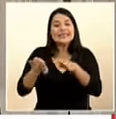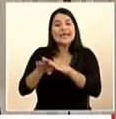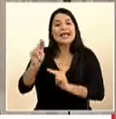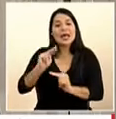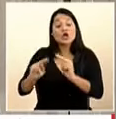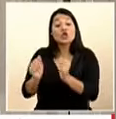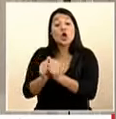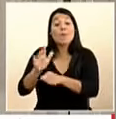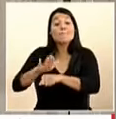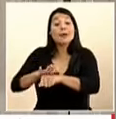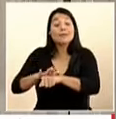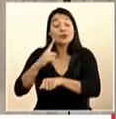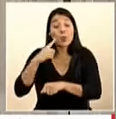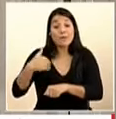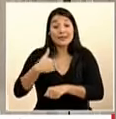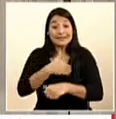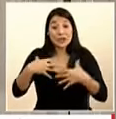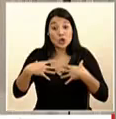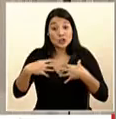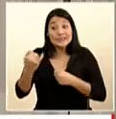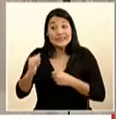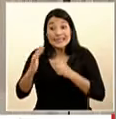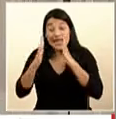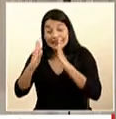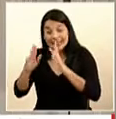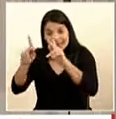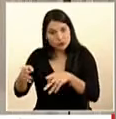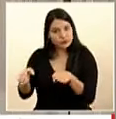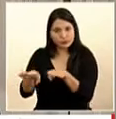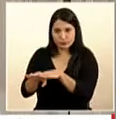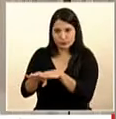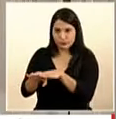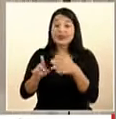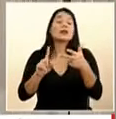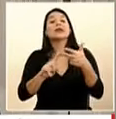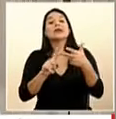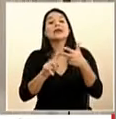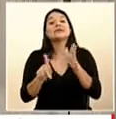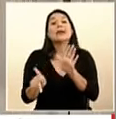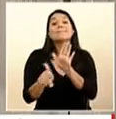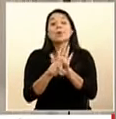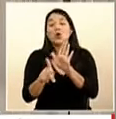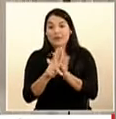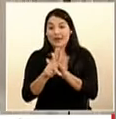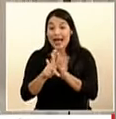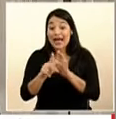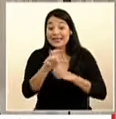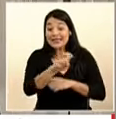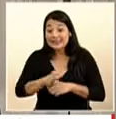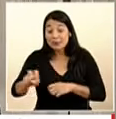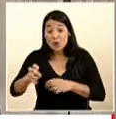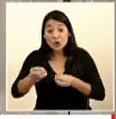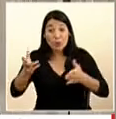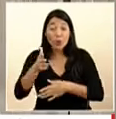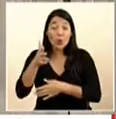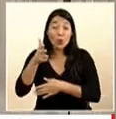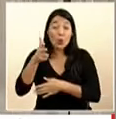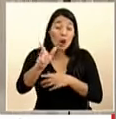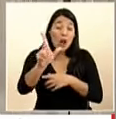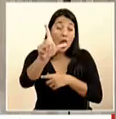permisos sanitarios de atención al público y se restringirá el transporte público de larga distancia se mantendrán los servicios